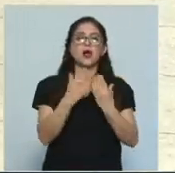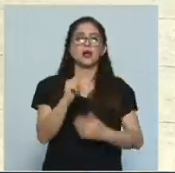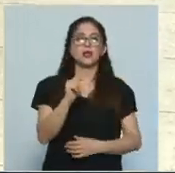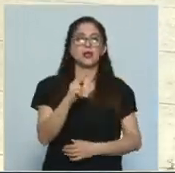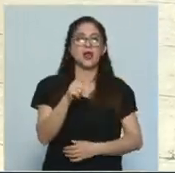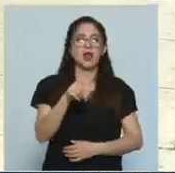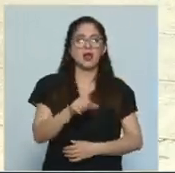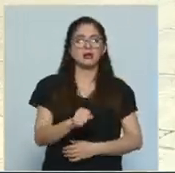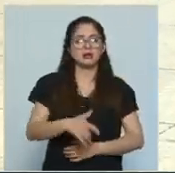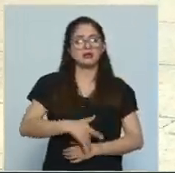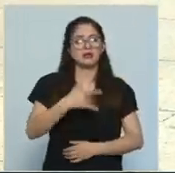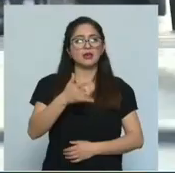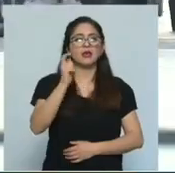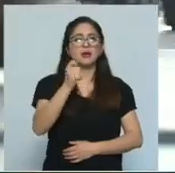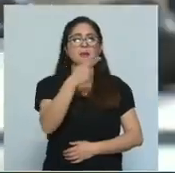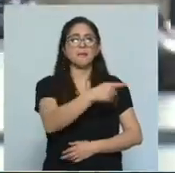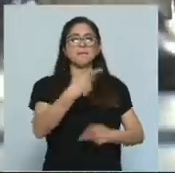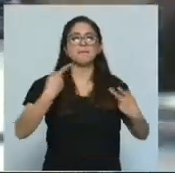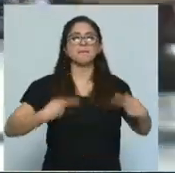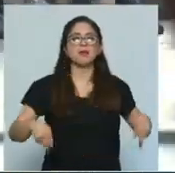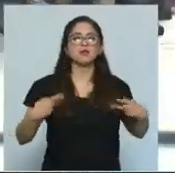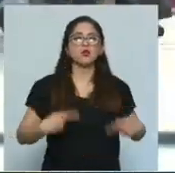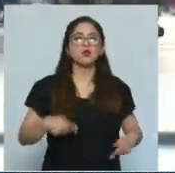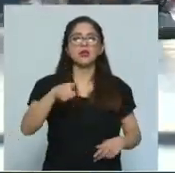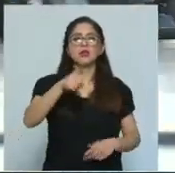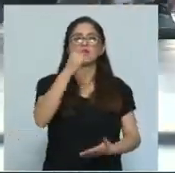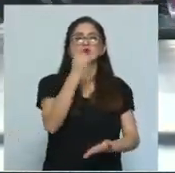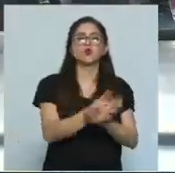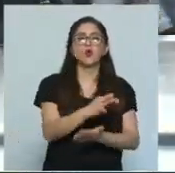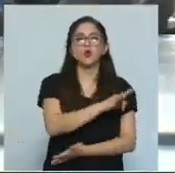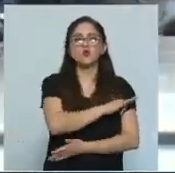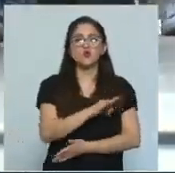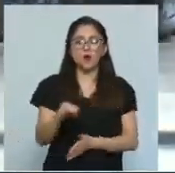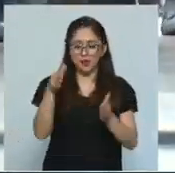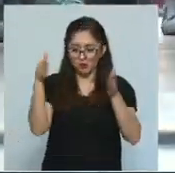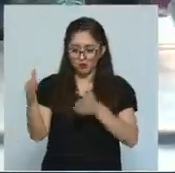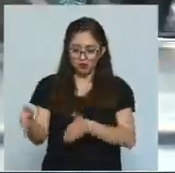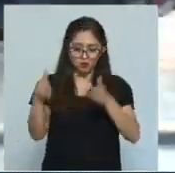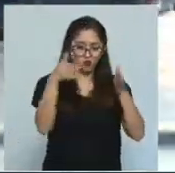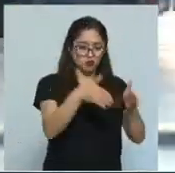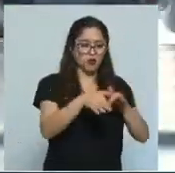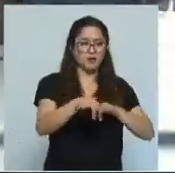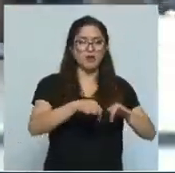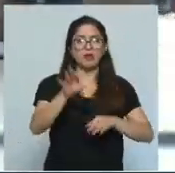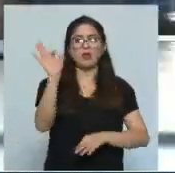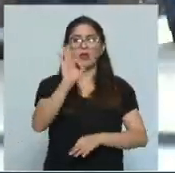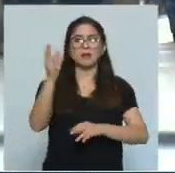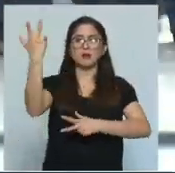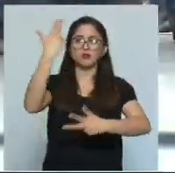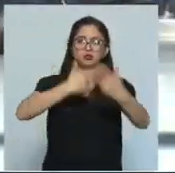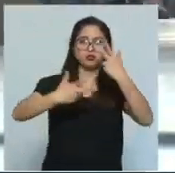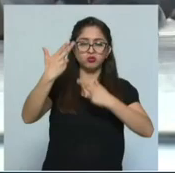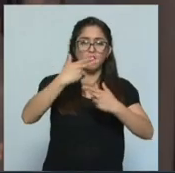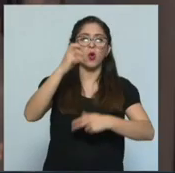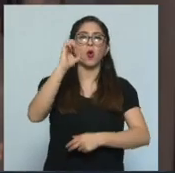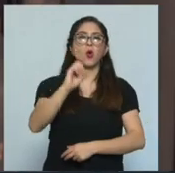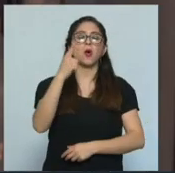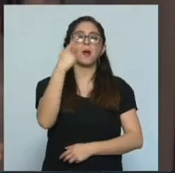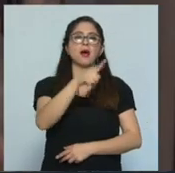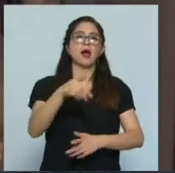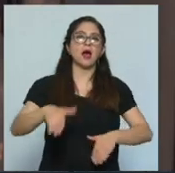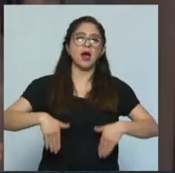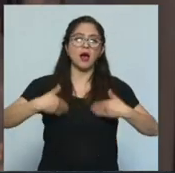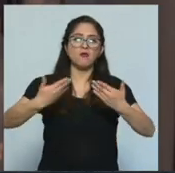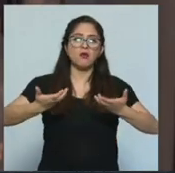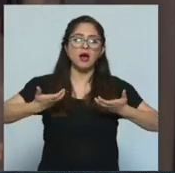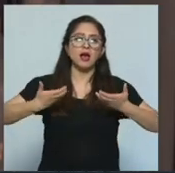doloroso. Se les considera personas que solo pueden dedicarse a nichos específicos de trabajo como peluqueras o la prostitución. No